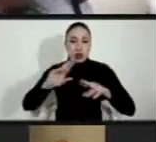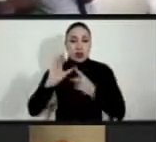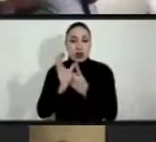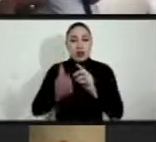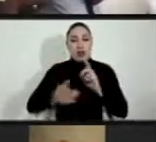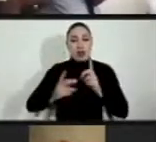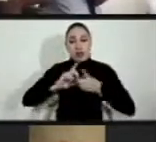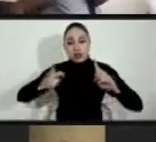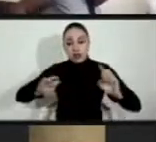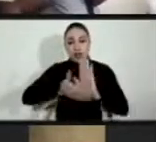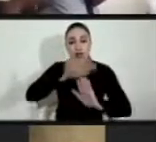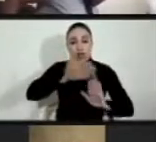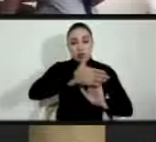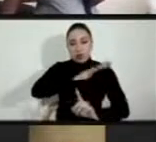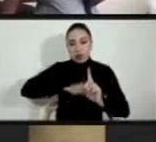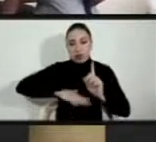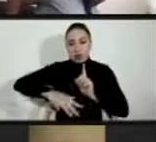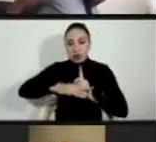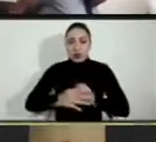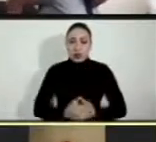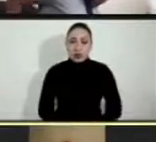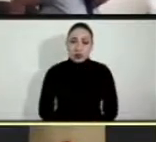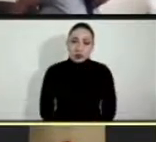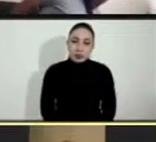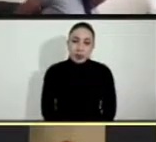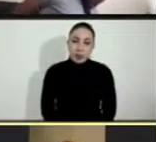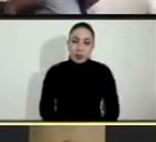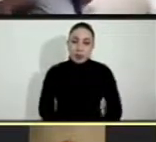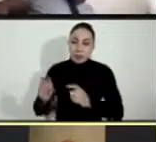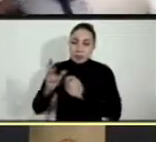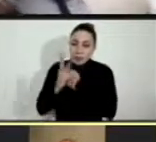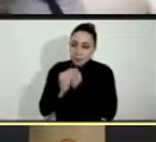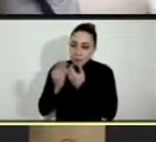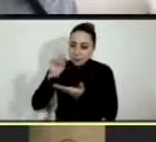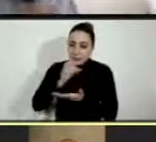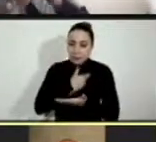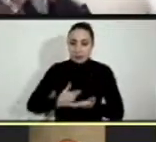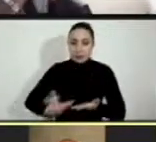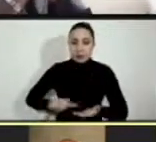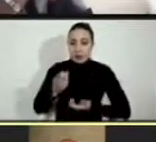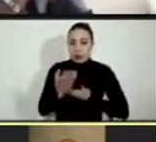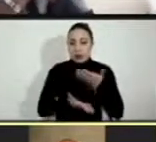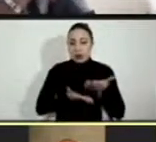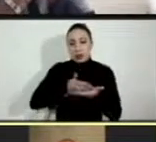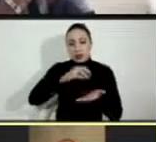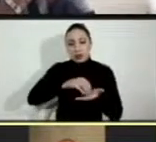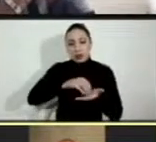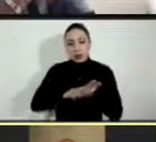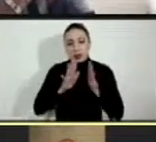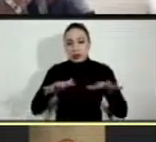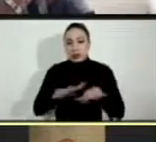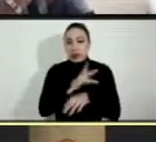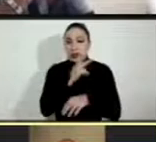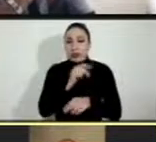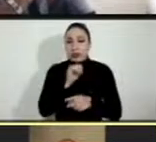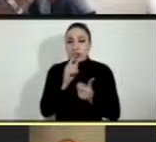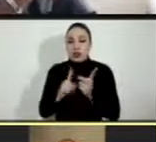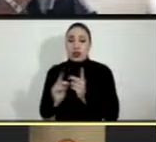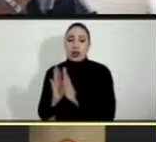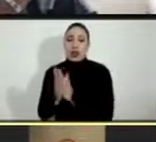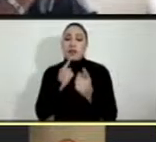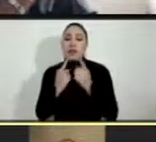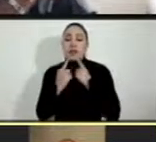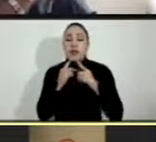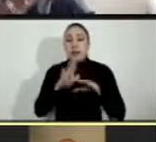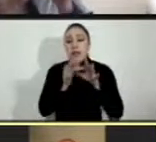Vivienda. Adelante, diputado. Con su venia. Solicito la presencia de la mesa directiva, se inserta de manera integral diaria de los debates del dictamen, toda vez que por economía